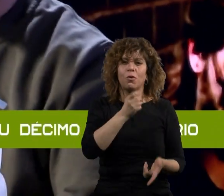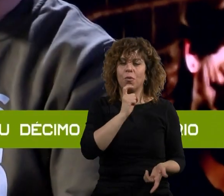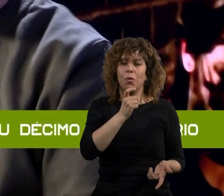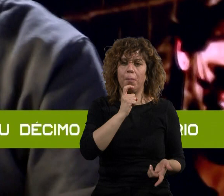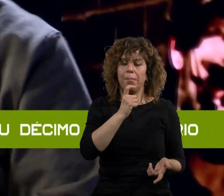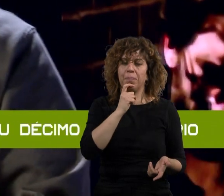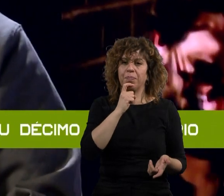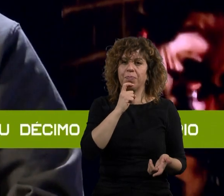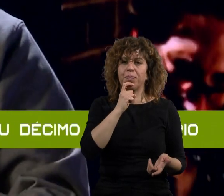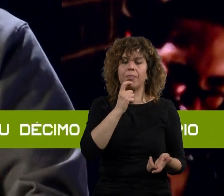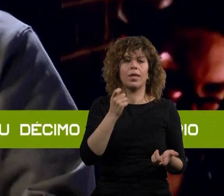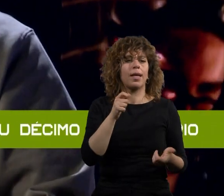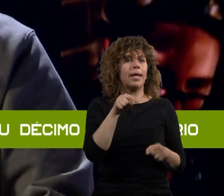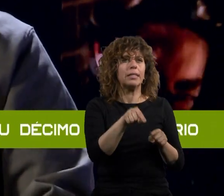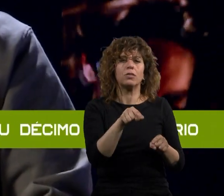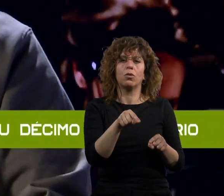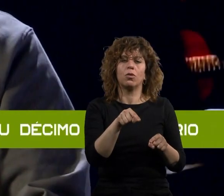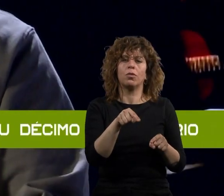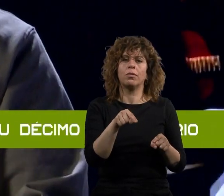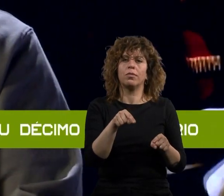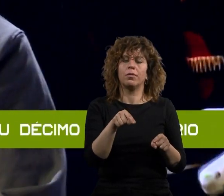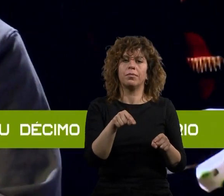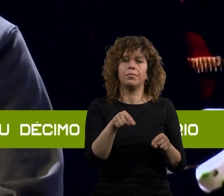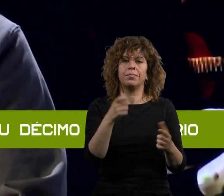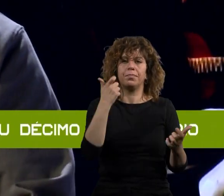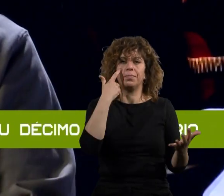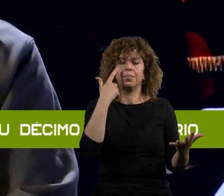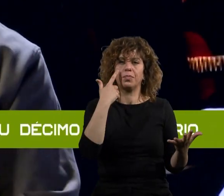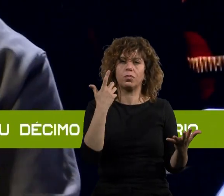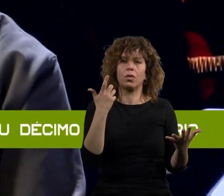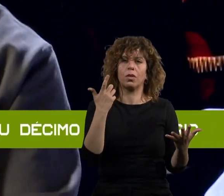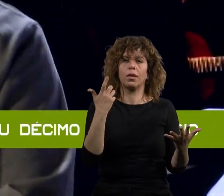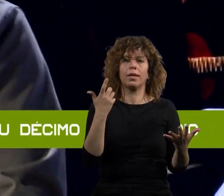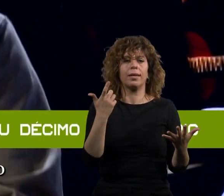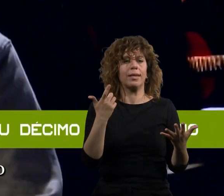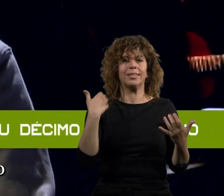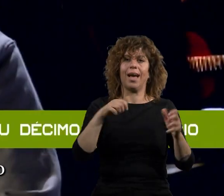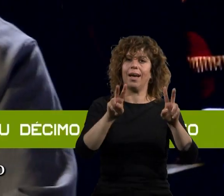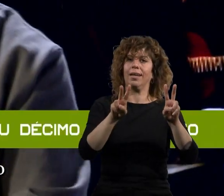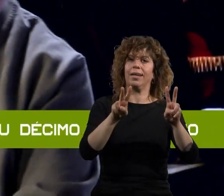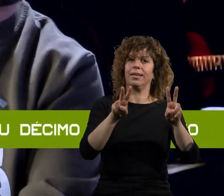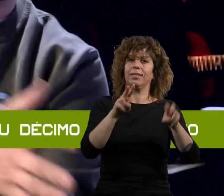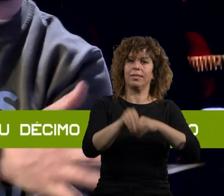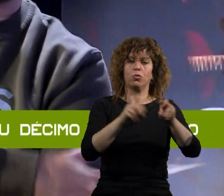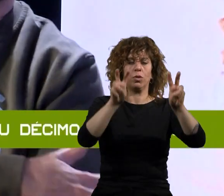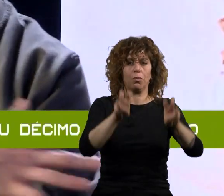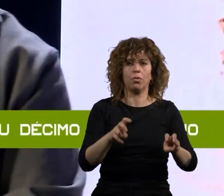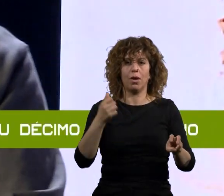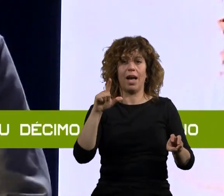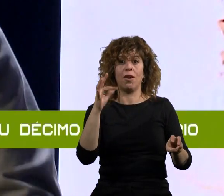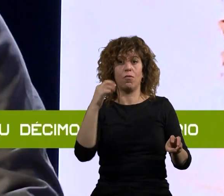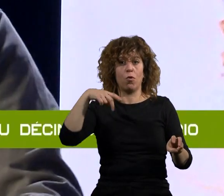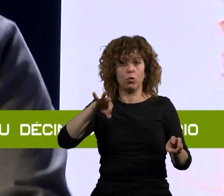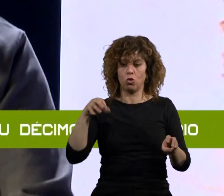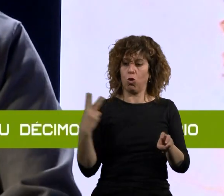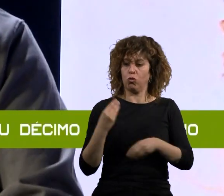eso lo hemos visto un poco más una vez estaban lo que es el cuerpo de los temas ya hecho, porque siempre hemos compuesto Alfonso y yo. Alfonso dejó la